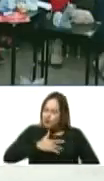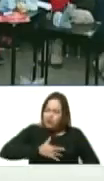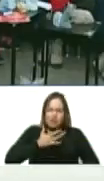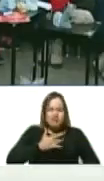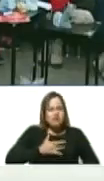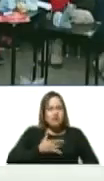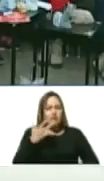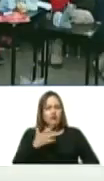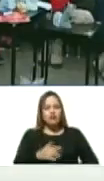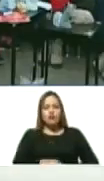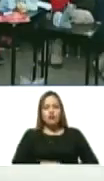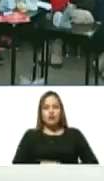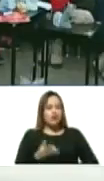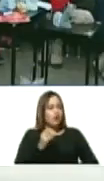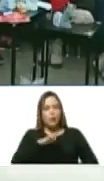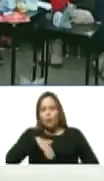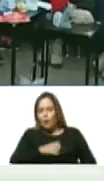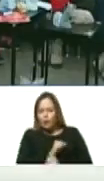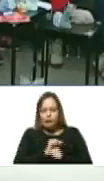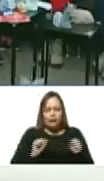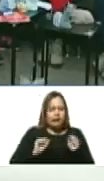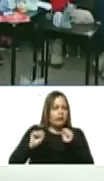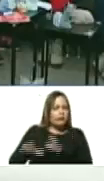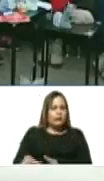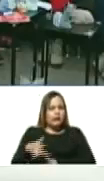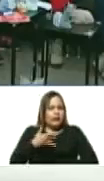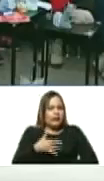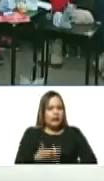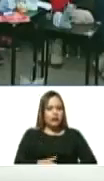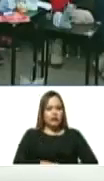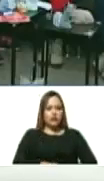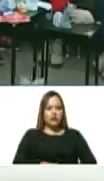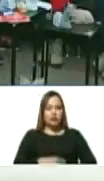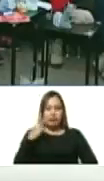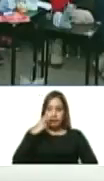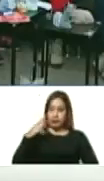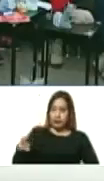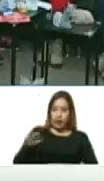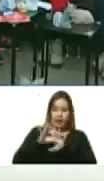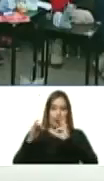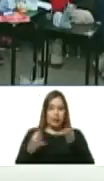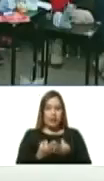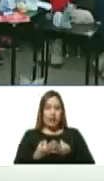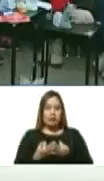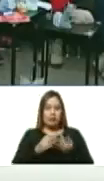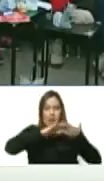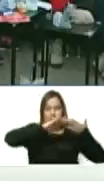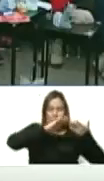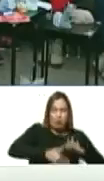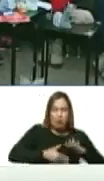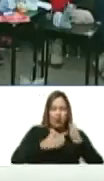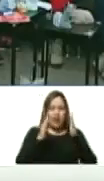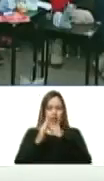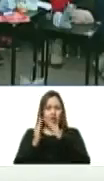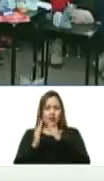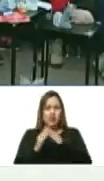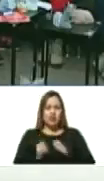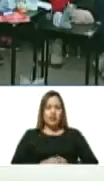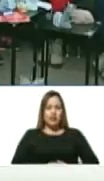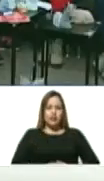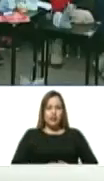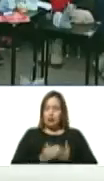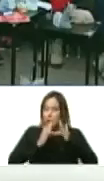Lo siento. No puedo dejar de sentirlo. Cuando veo una familia que pierde por la lluvia su